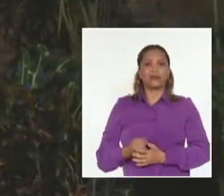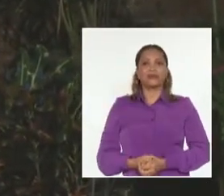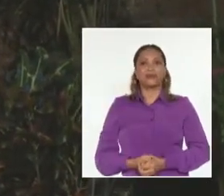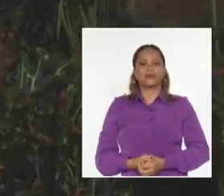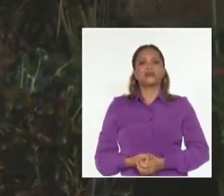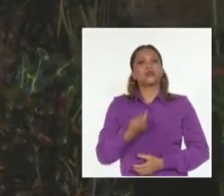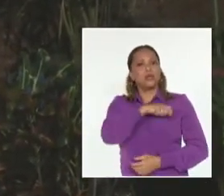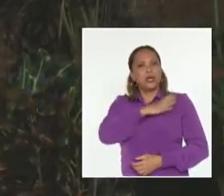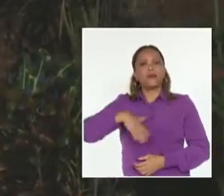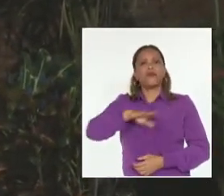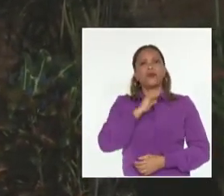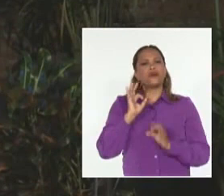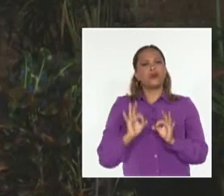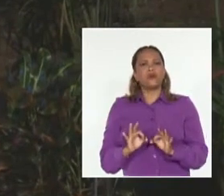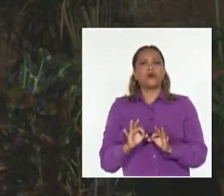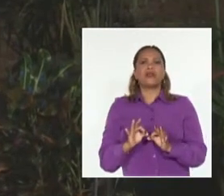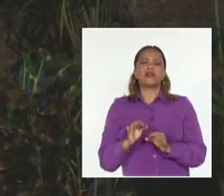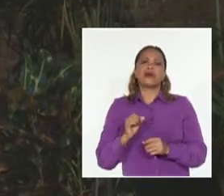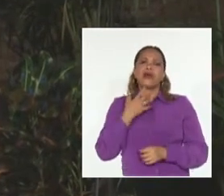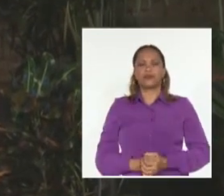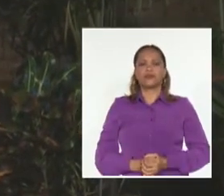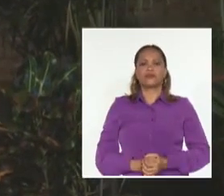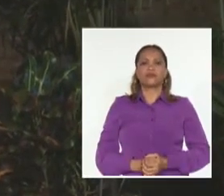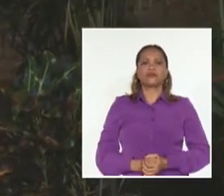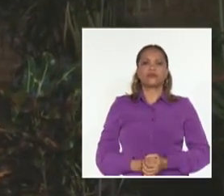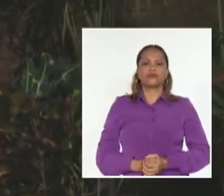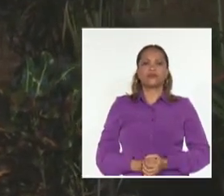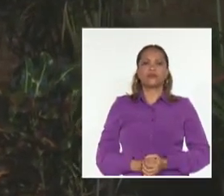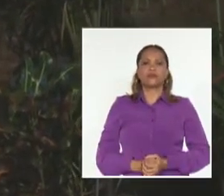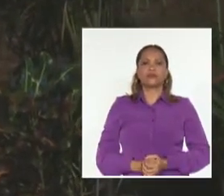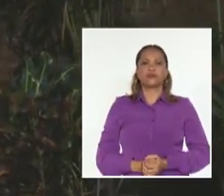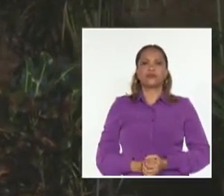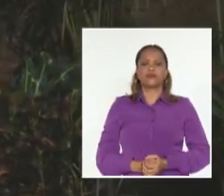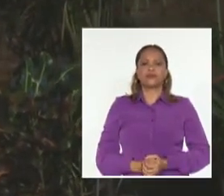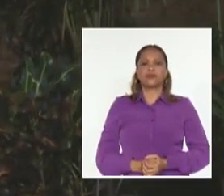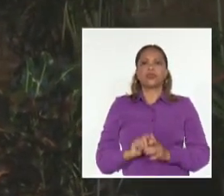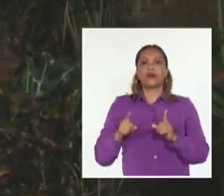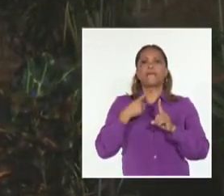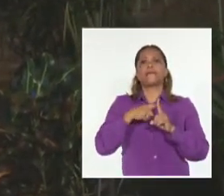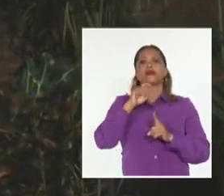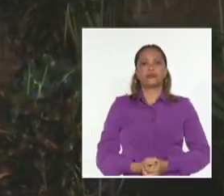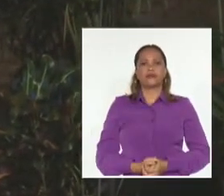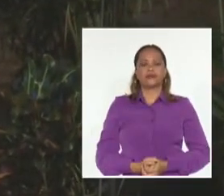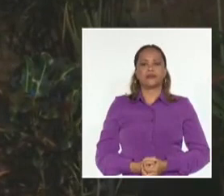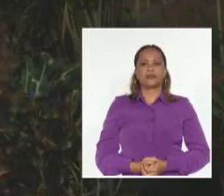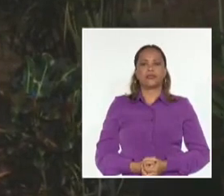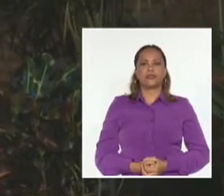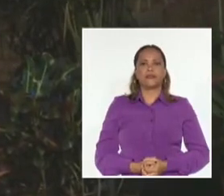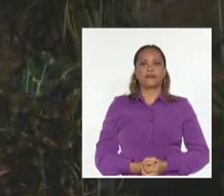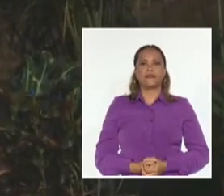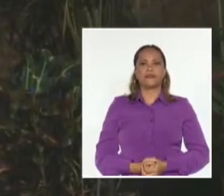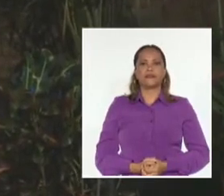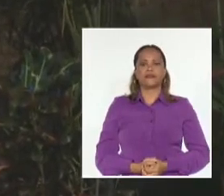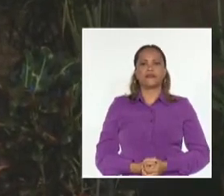nuestros pueblos también han sido víctimas de expresiones de neocolonialismo. Somos más del 80% de la población mundial y somos